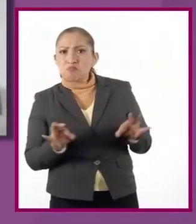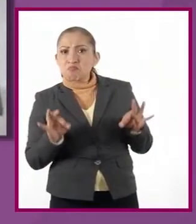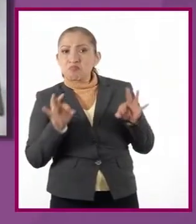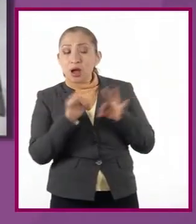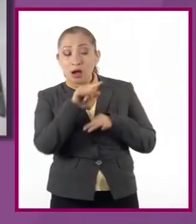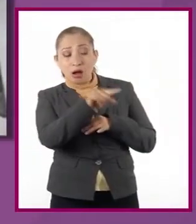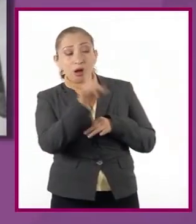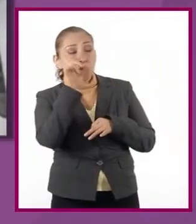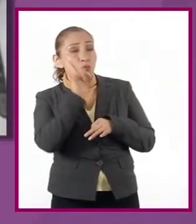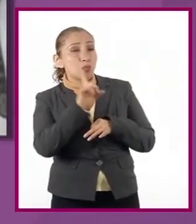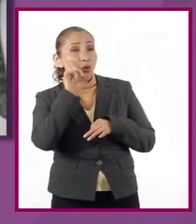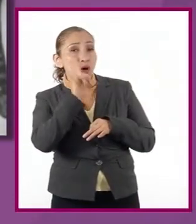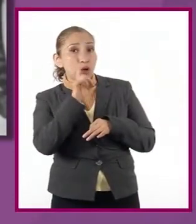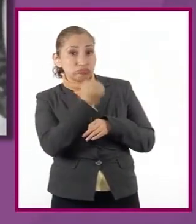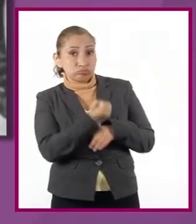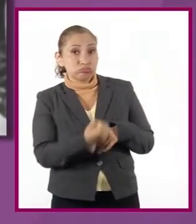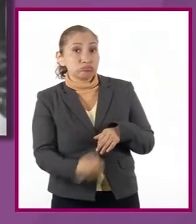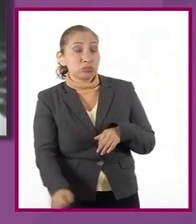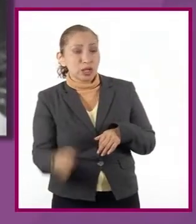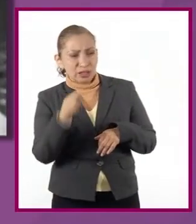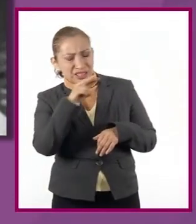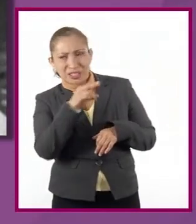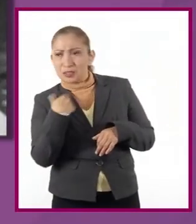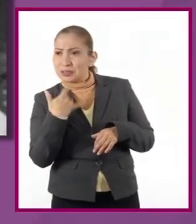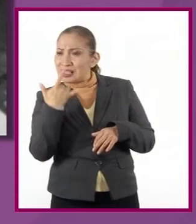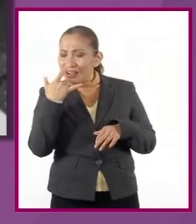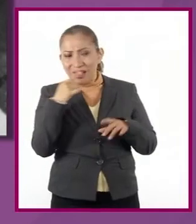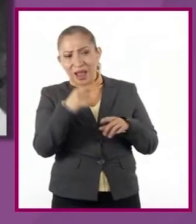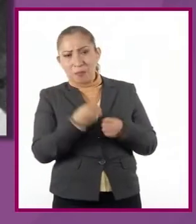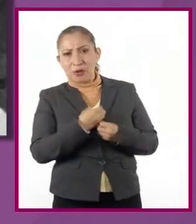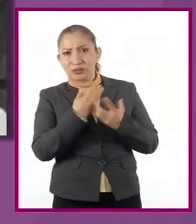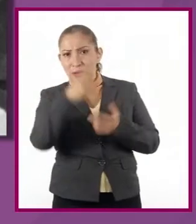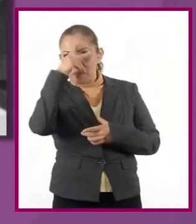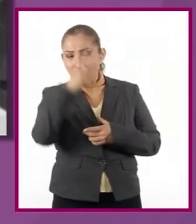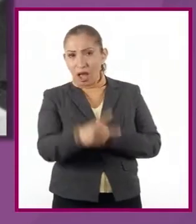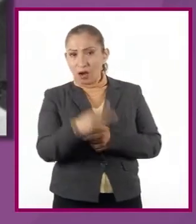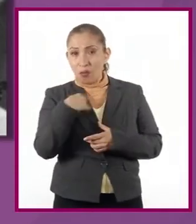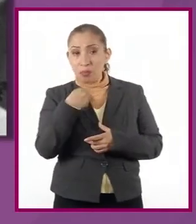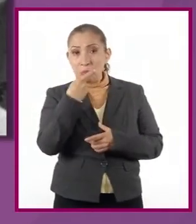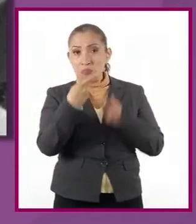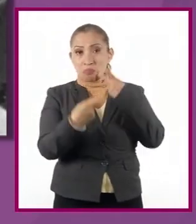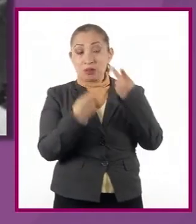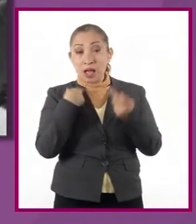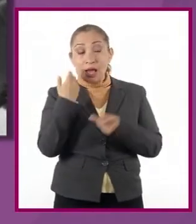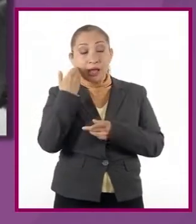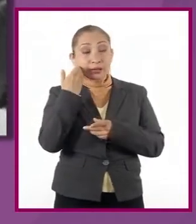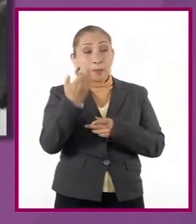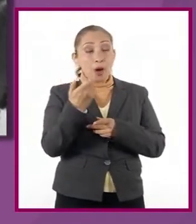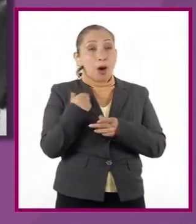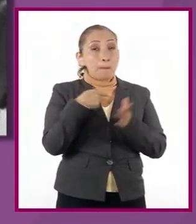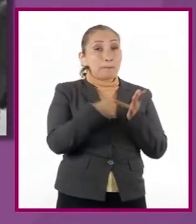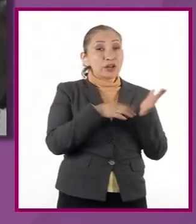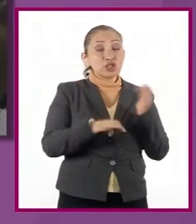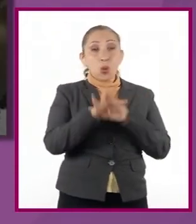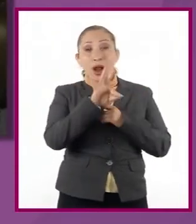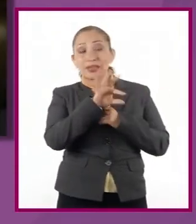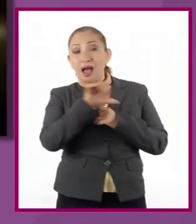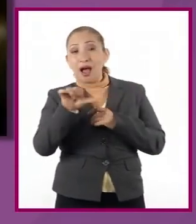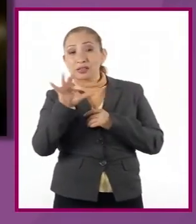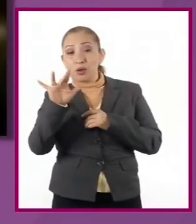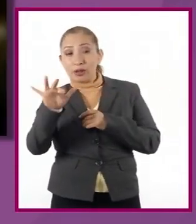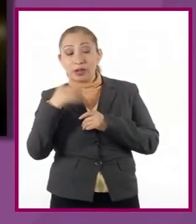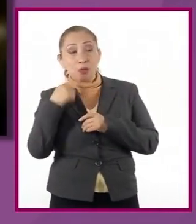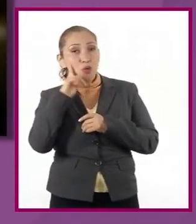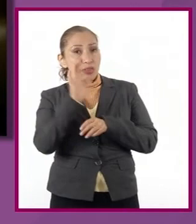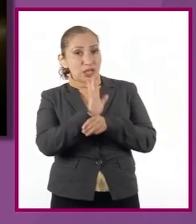Fue una de las más inusitadas y polémicas figuras de la poesía en nuestro país en la década de los 40 y 50. Mujer de